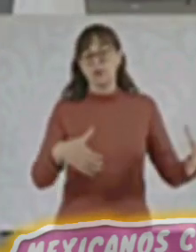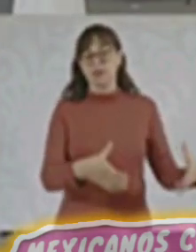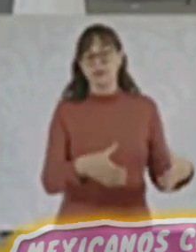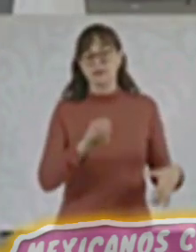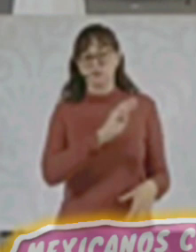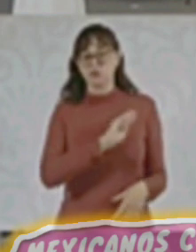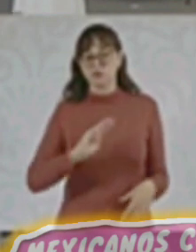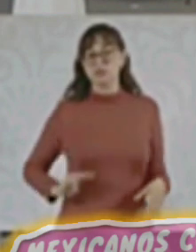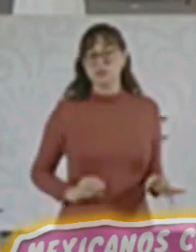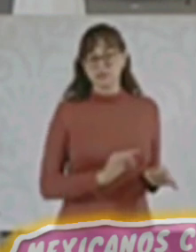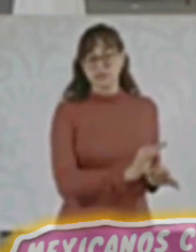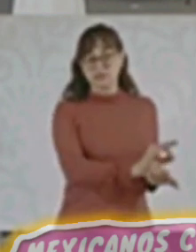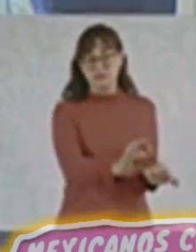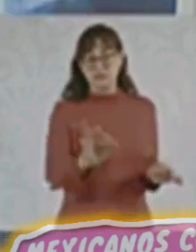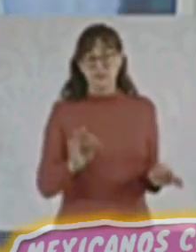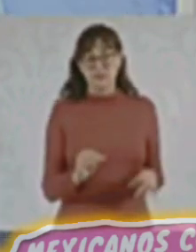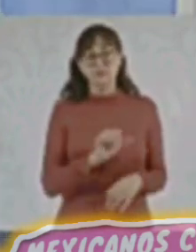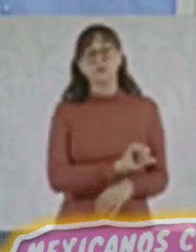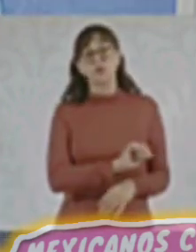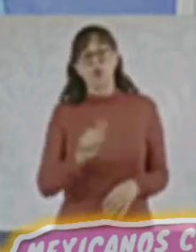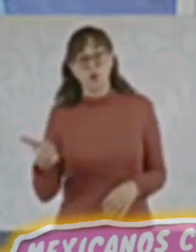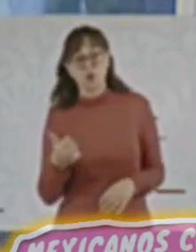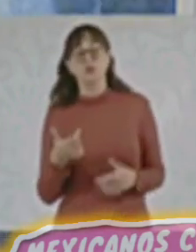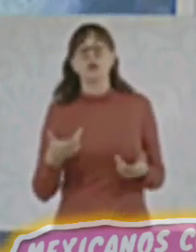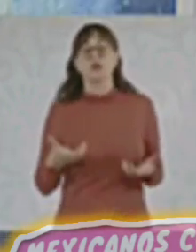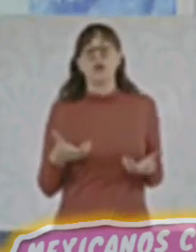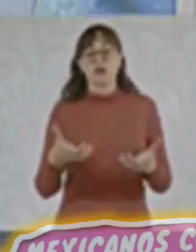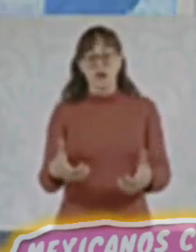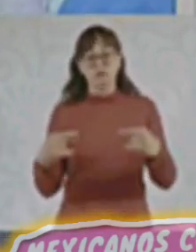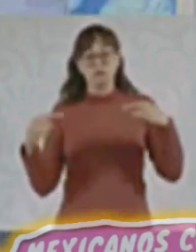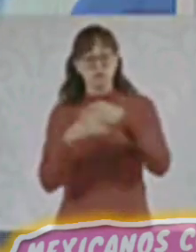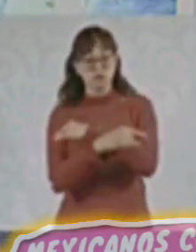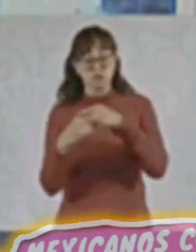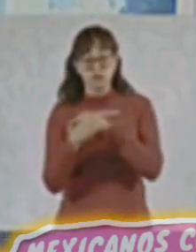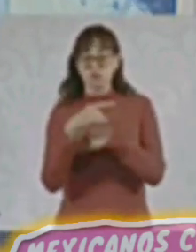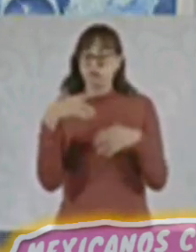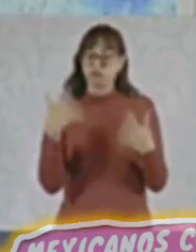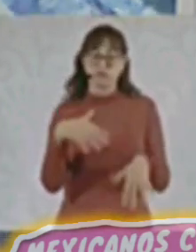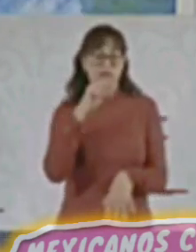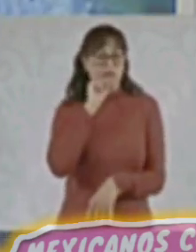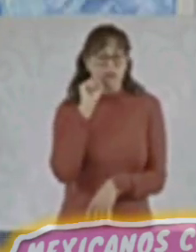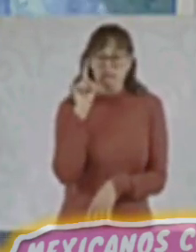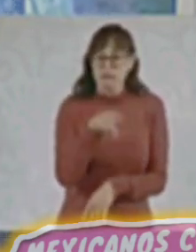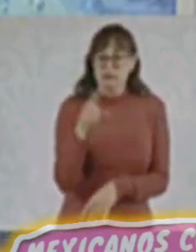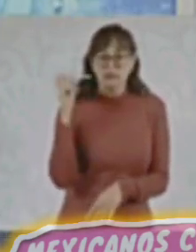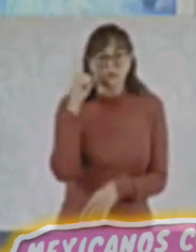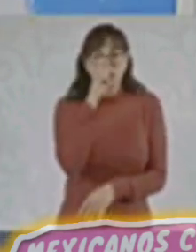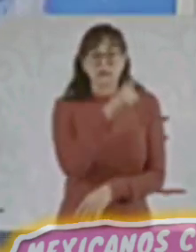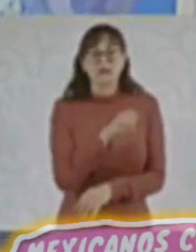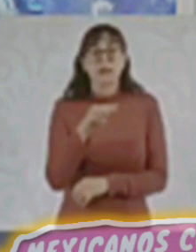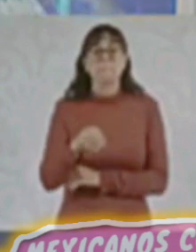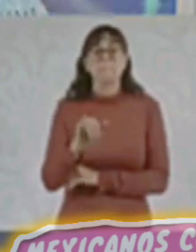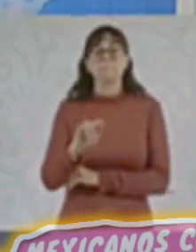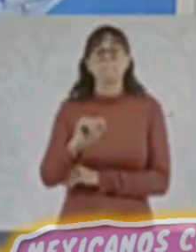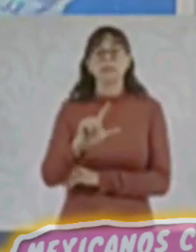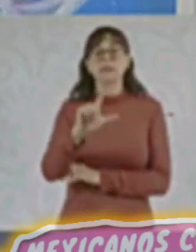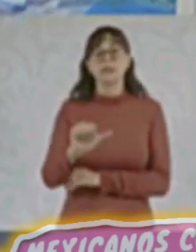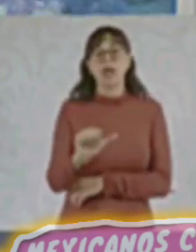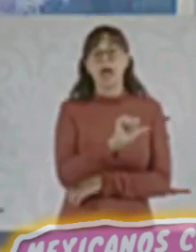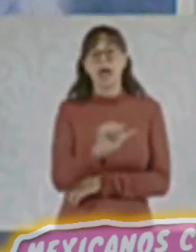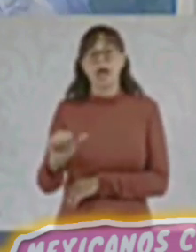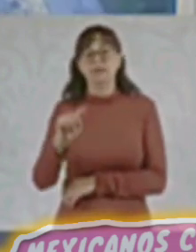Tenemos la autopista Mitla-Tehuantepec, también una obra muy compleja que se avanzó de